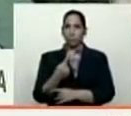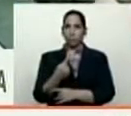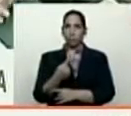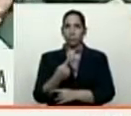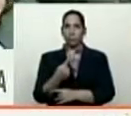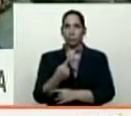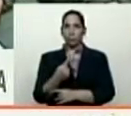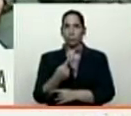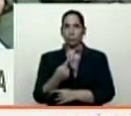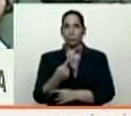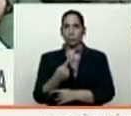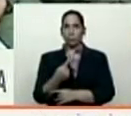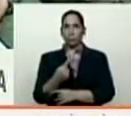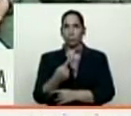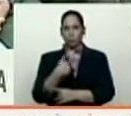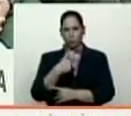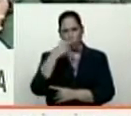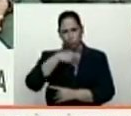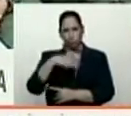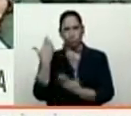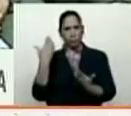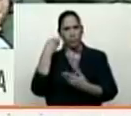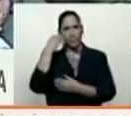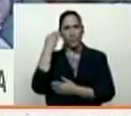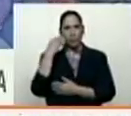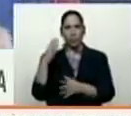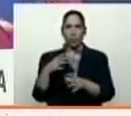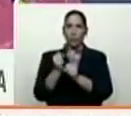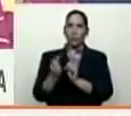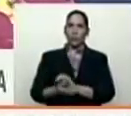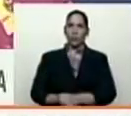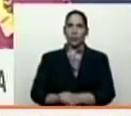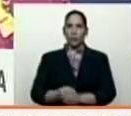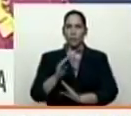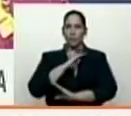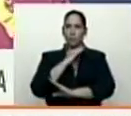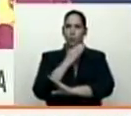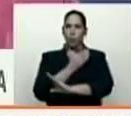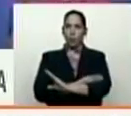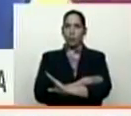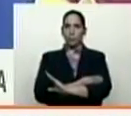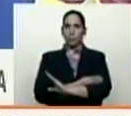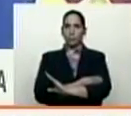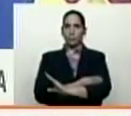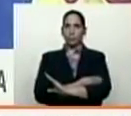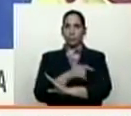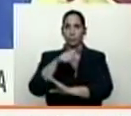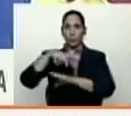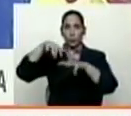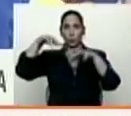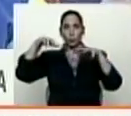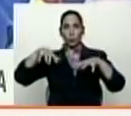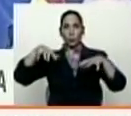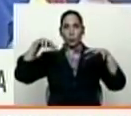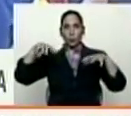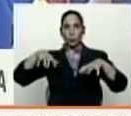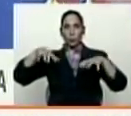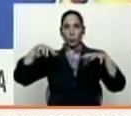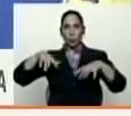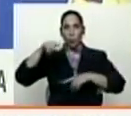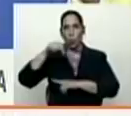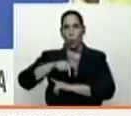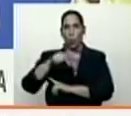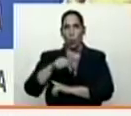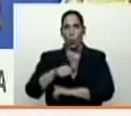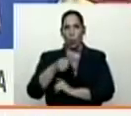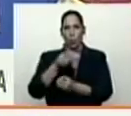porque yo en lo personal creo mucho en la fuerza, ¿no? Y esta lluvia de hoy aquí,